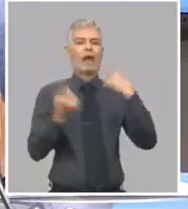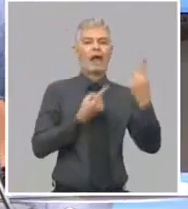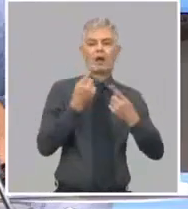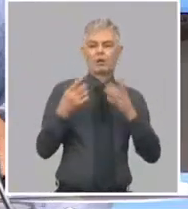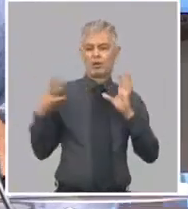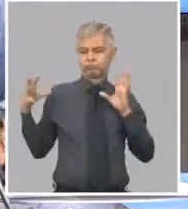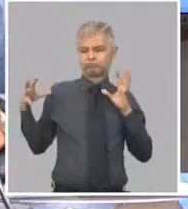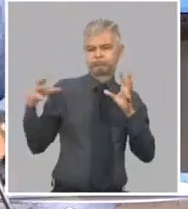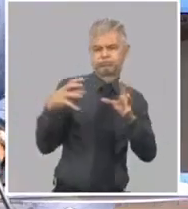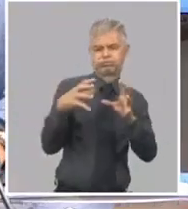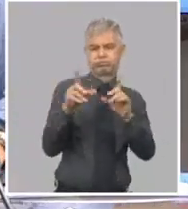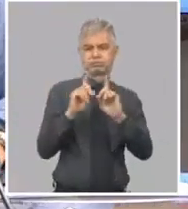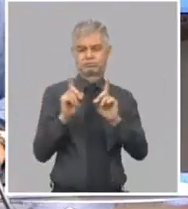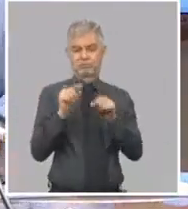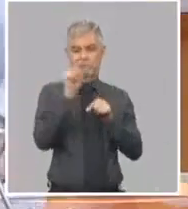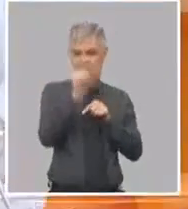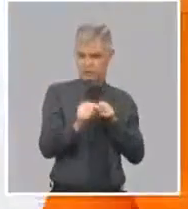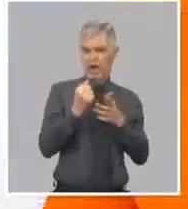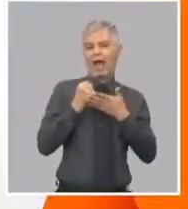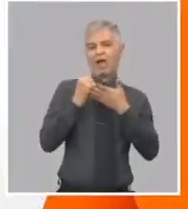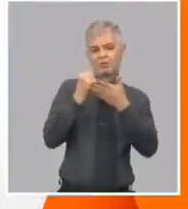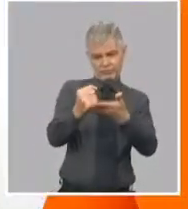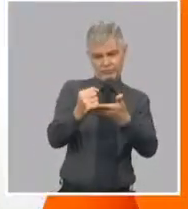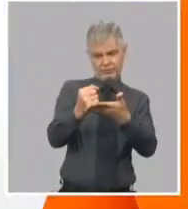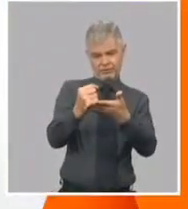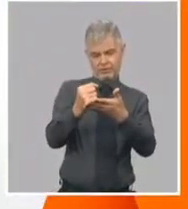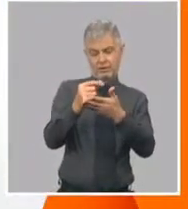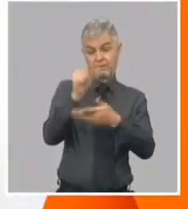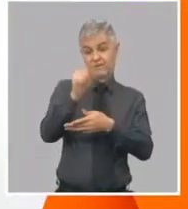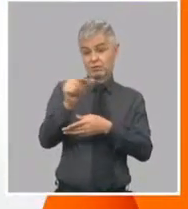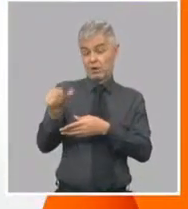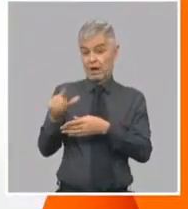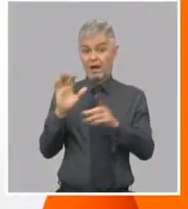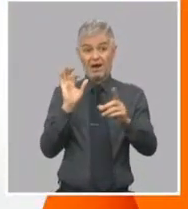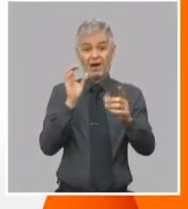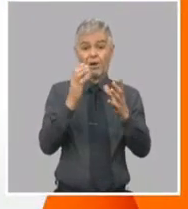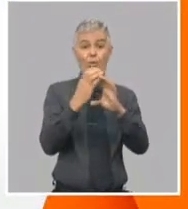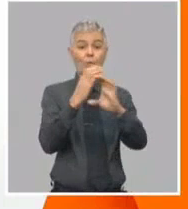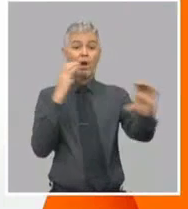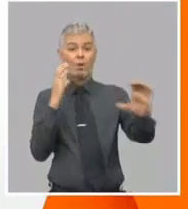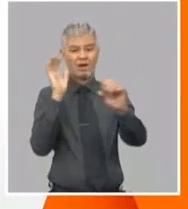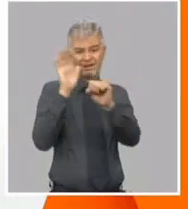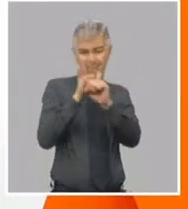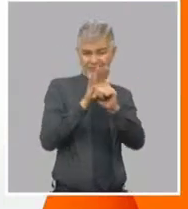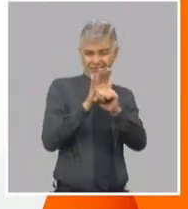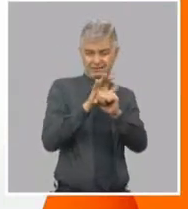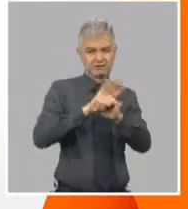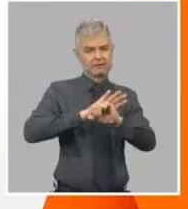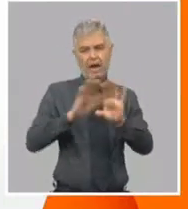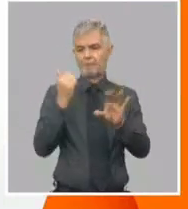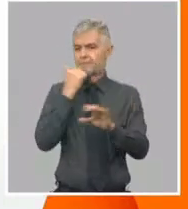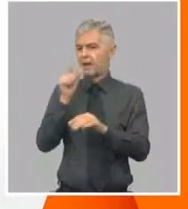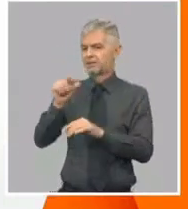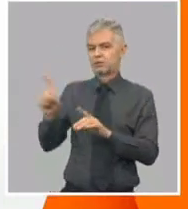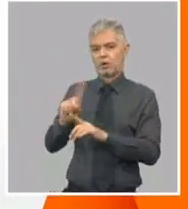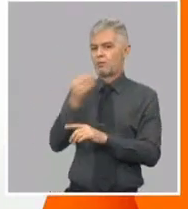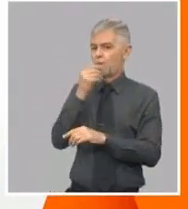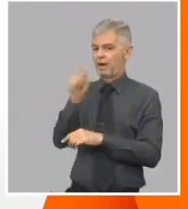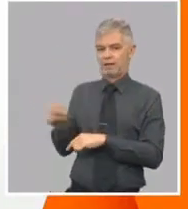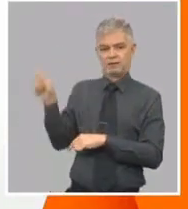aglomeración a la hora de abordar el ómnibus contribuyen con que si el ómnibus ya está lleno no monten más personas las que tienen que montar y